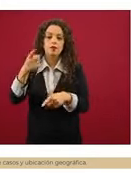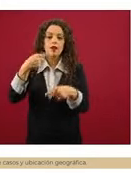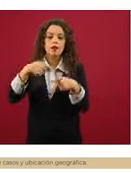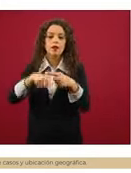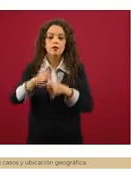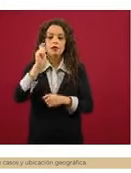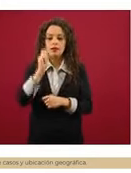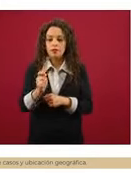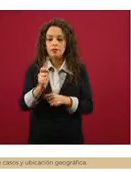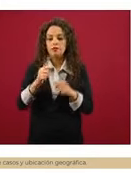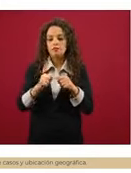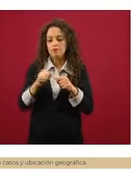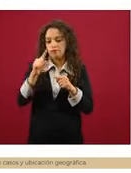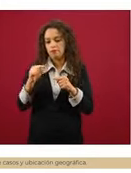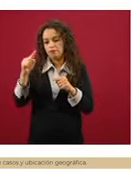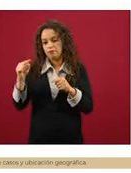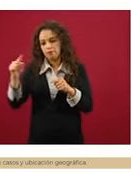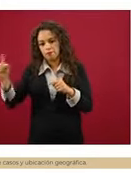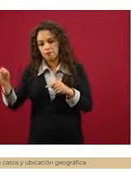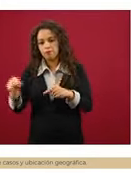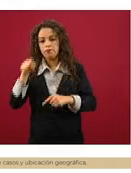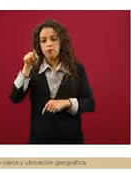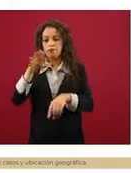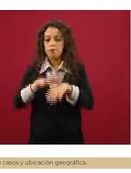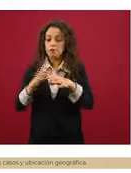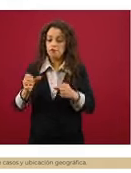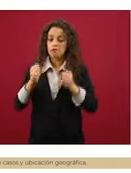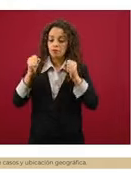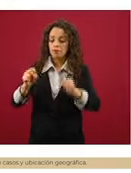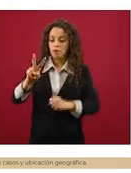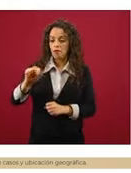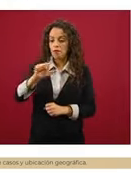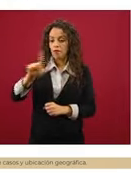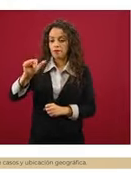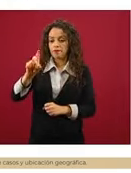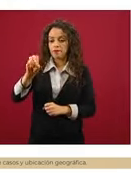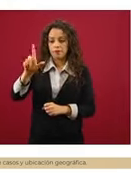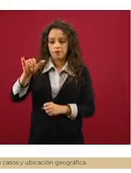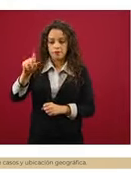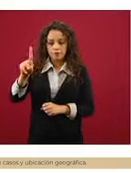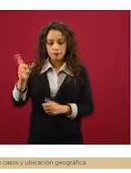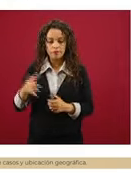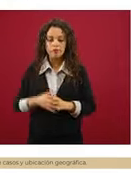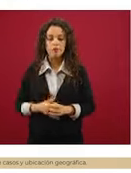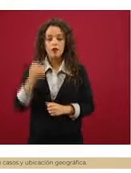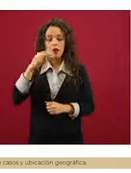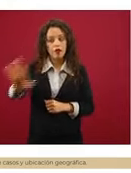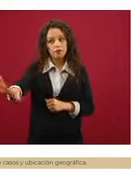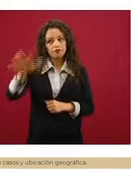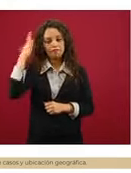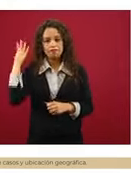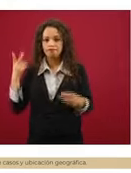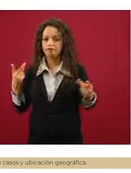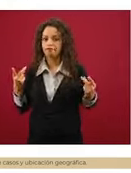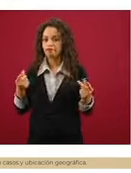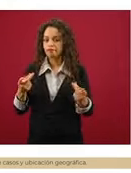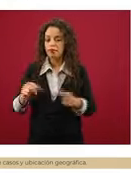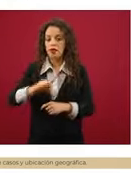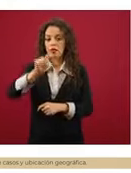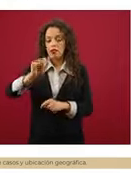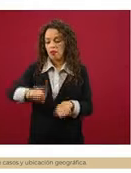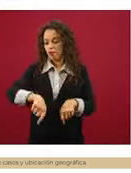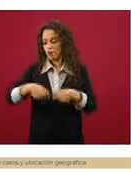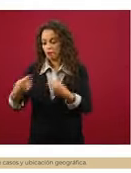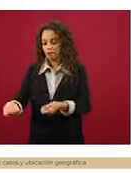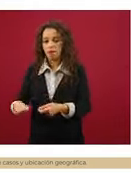las escaladas. Valladolid lo hace de manera más importante, con una intensidad mayor de transmisión y velocidad, lo sigue precisamente